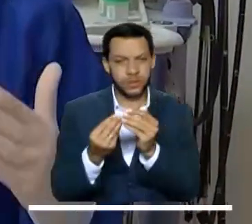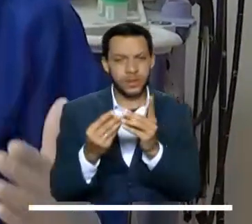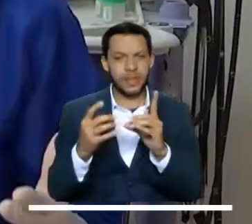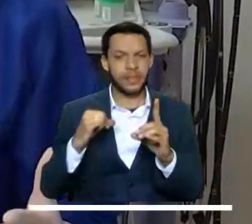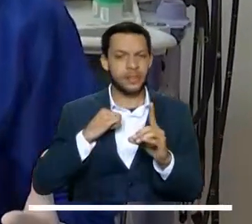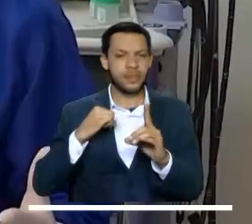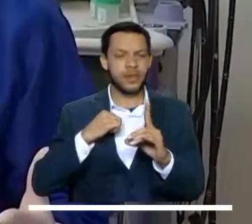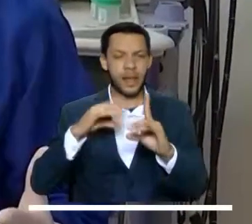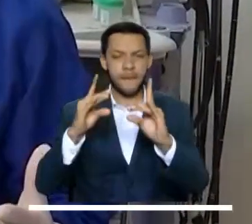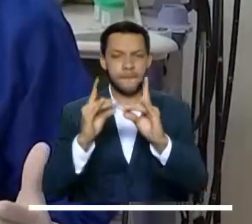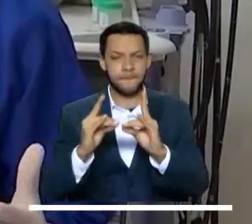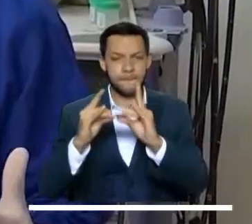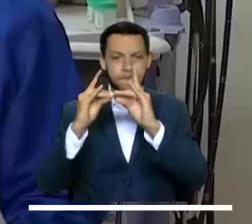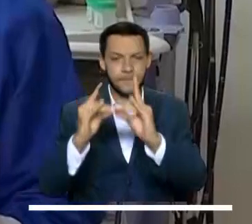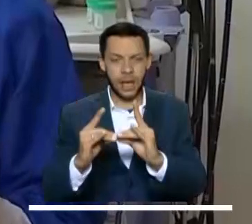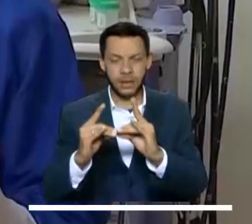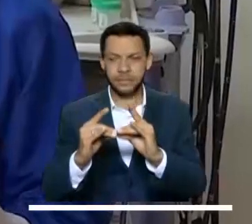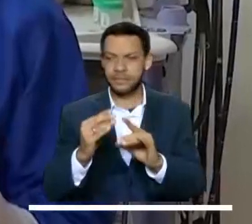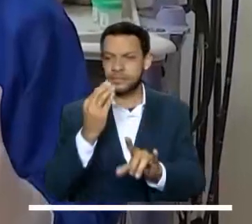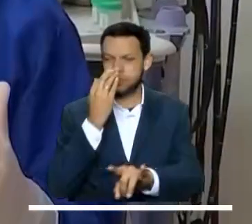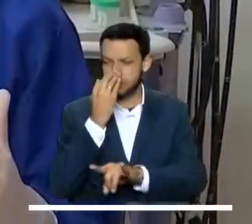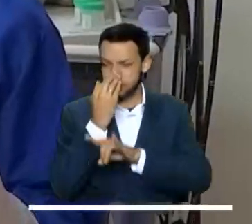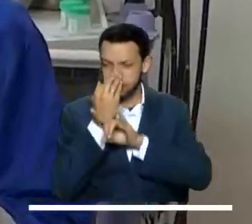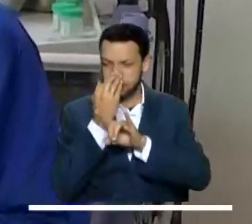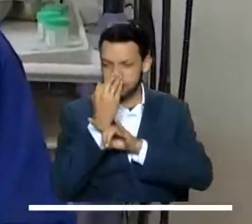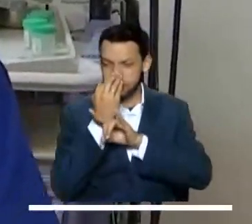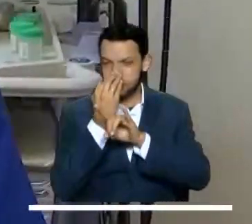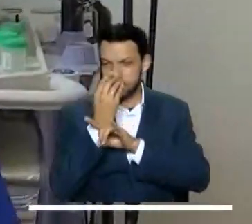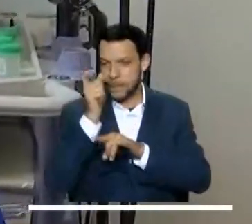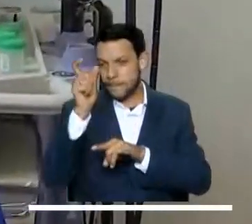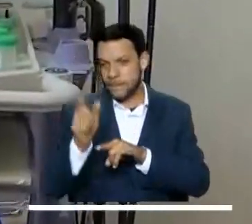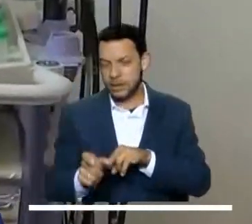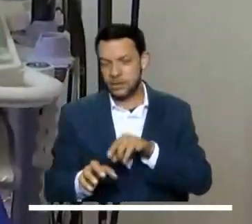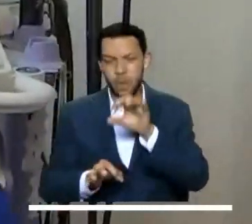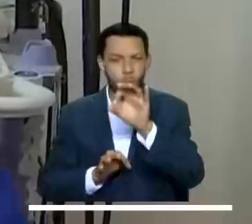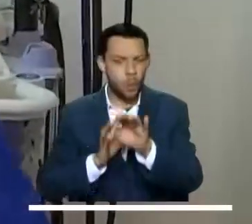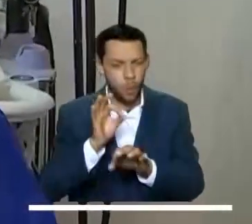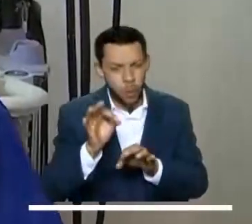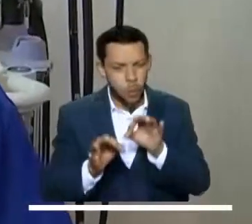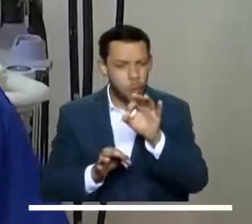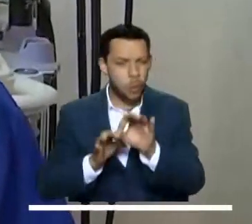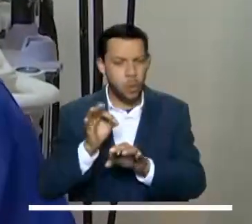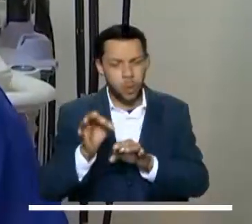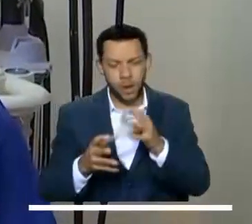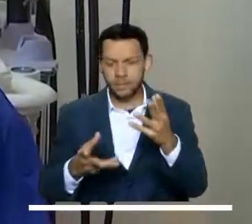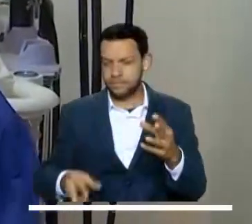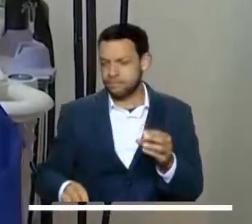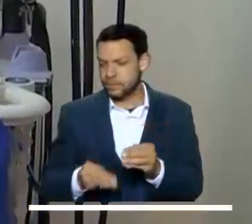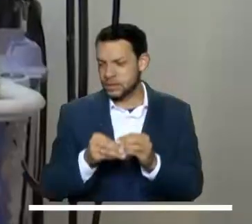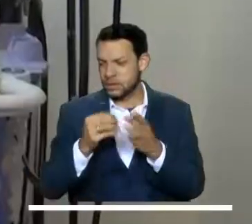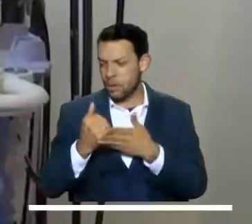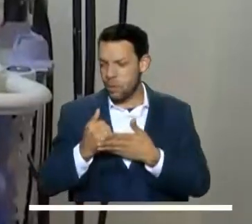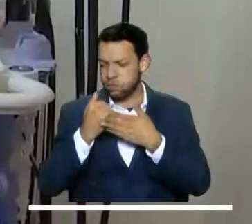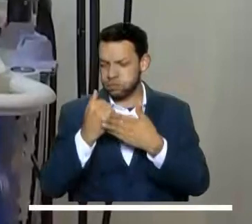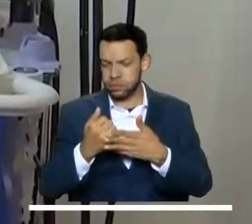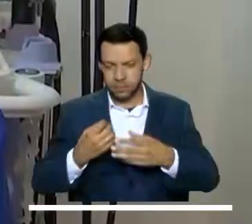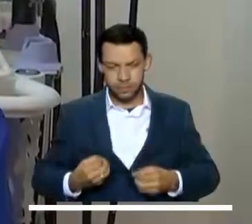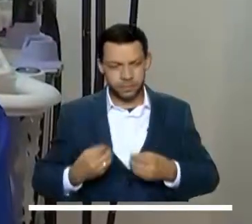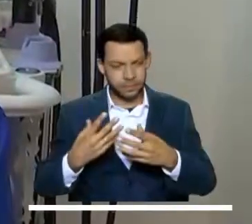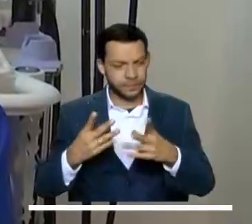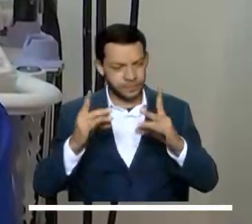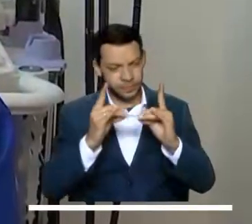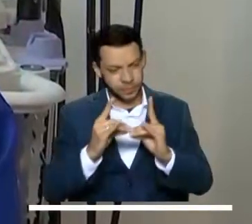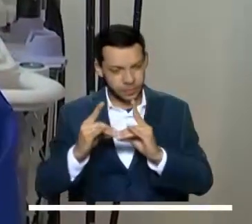ante alguna eventual emergencia el paciente y el médico puedan ser atendidos en una unidad de cuidado intensivo o en una unidad